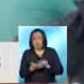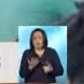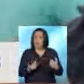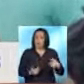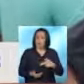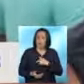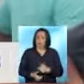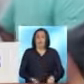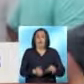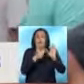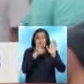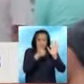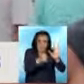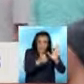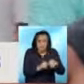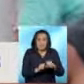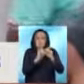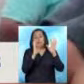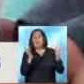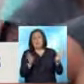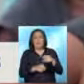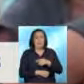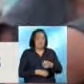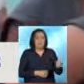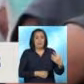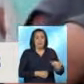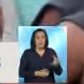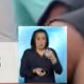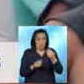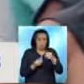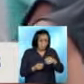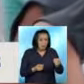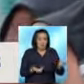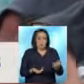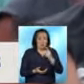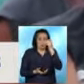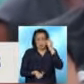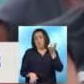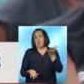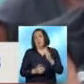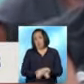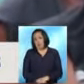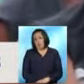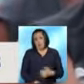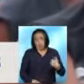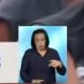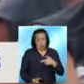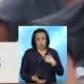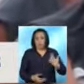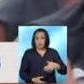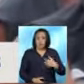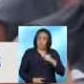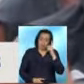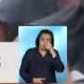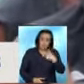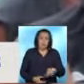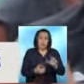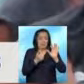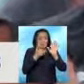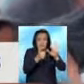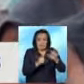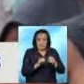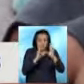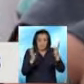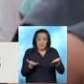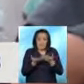Llevamos seis días llevamos. Esto tienen para comer todos los días, si no comprenden, pe. Nuestra situación es brava. Son 6 días,